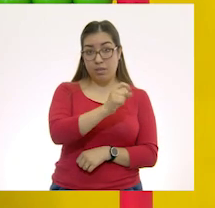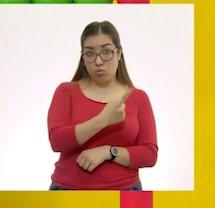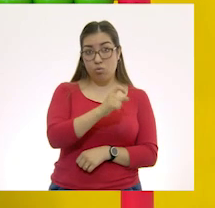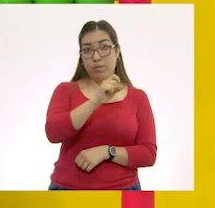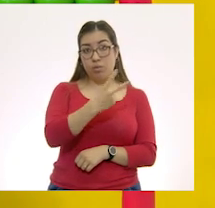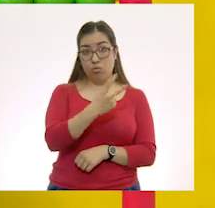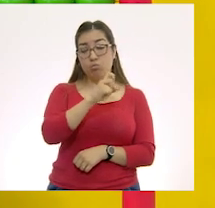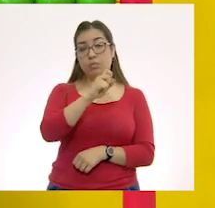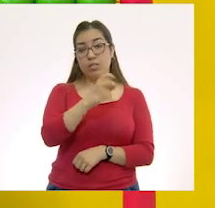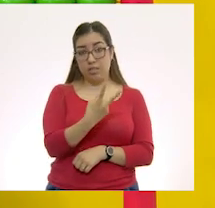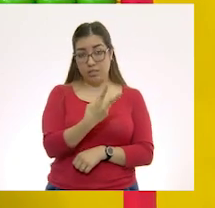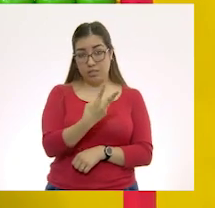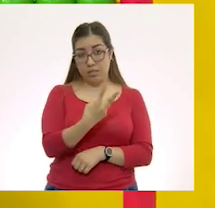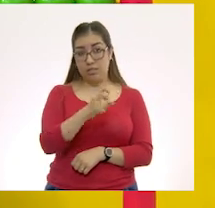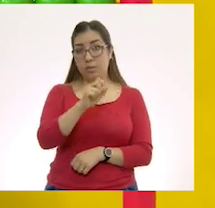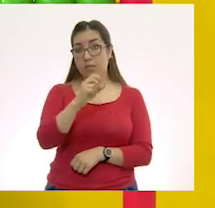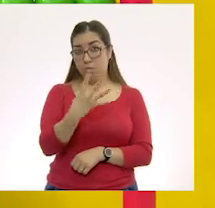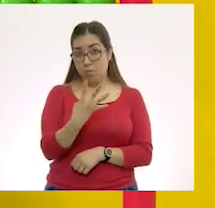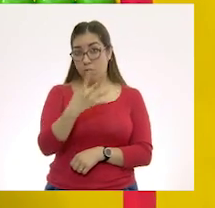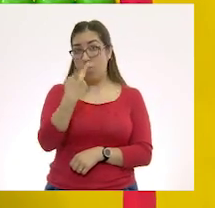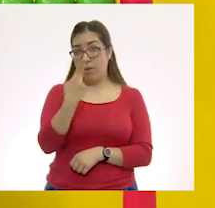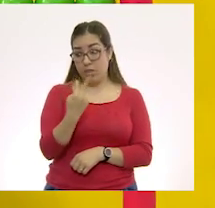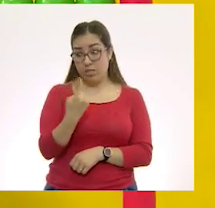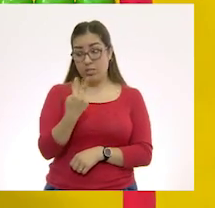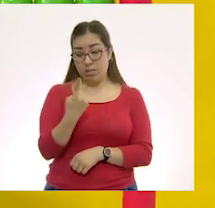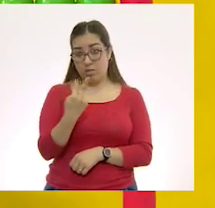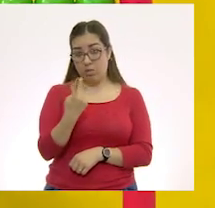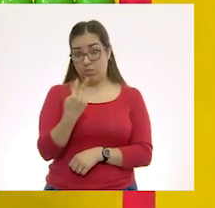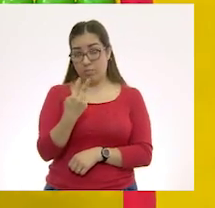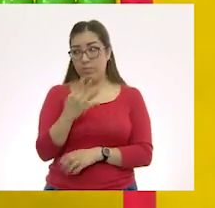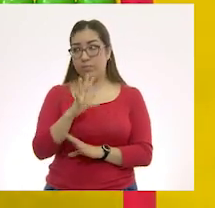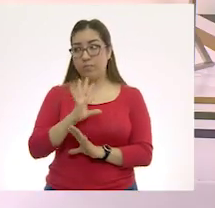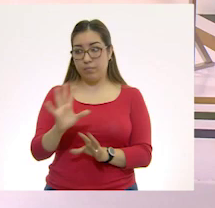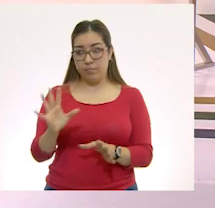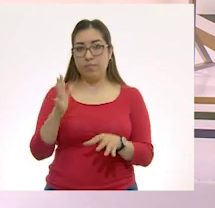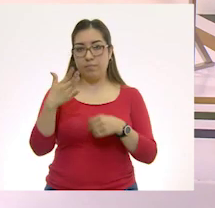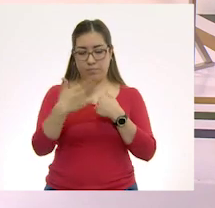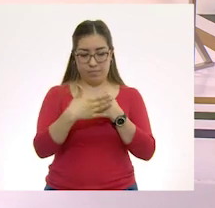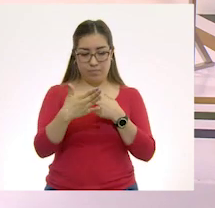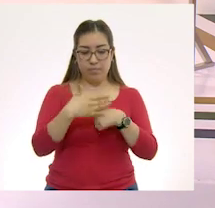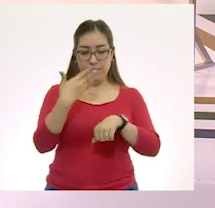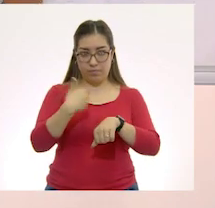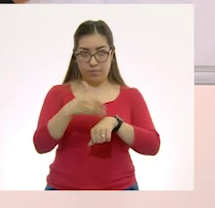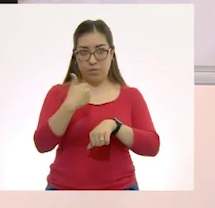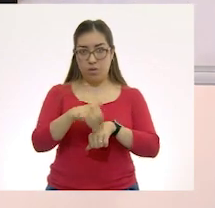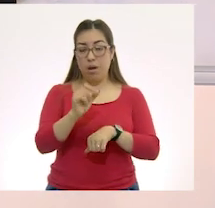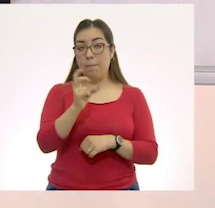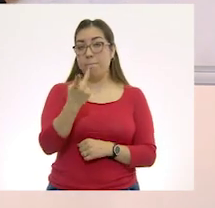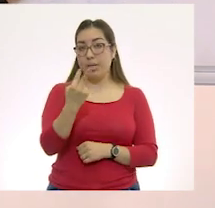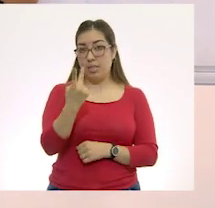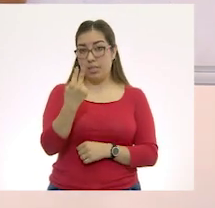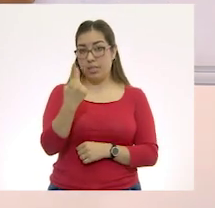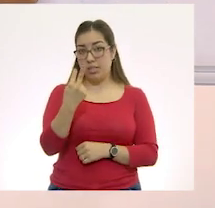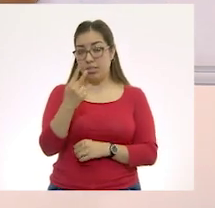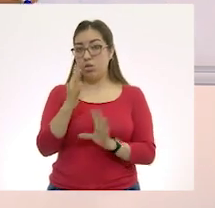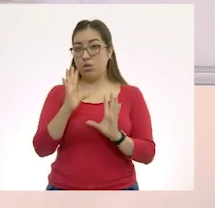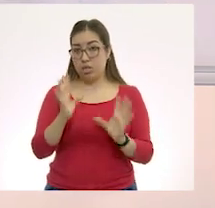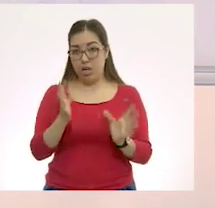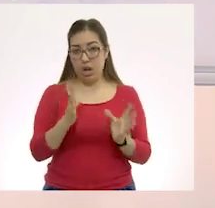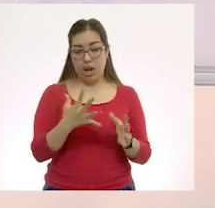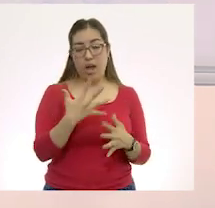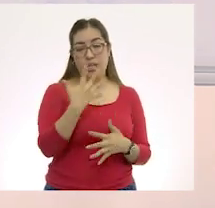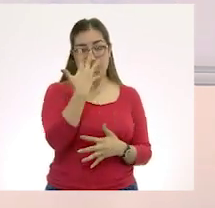22 23 24 25 anotamos el siguiente número es el 25 ya llevamos cinco